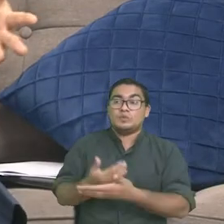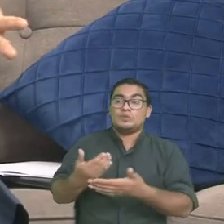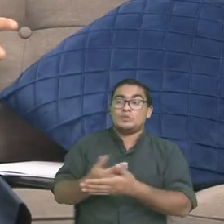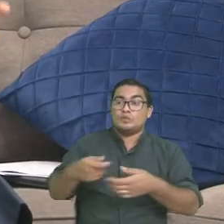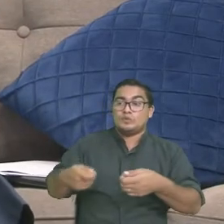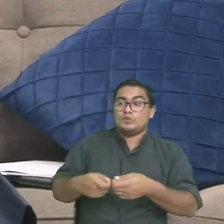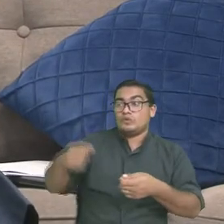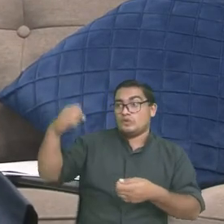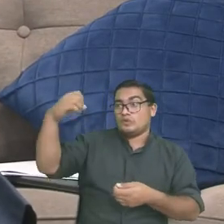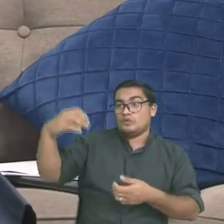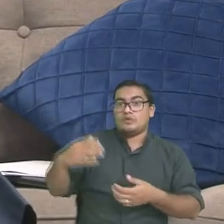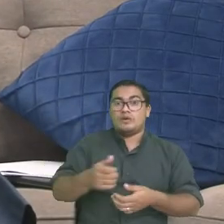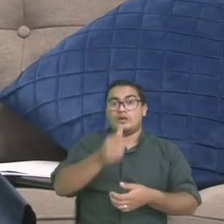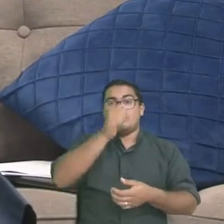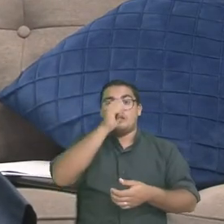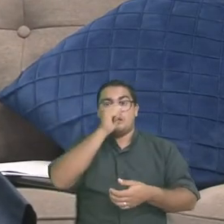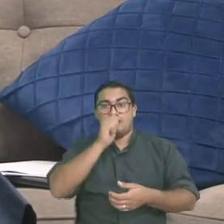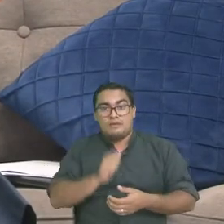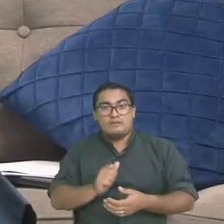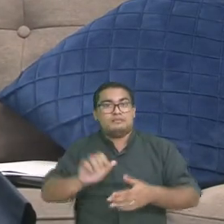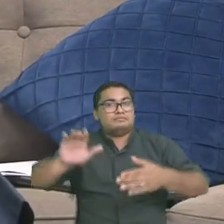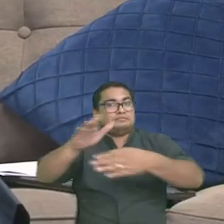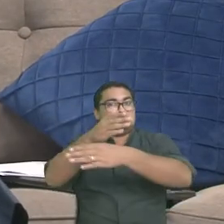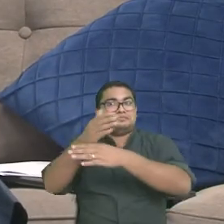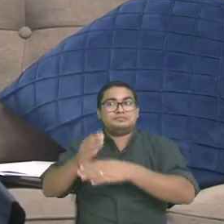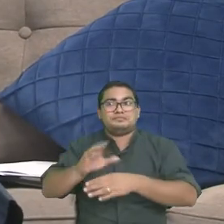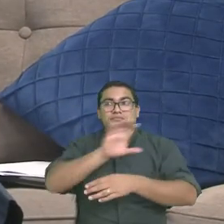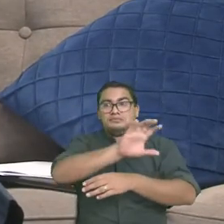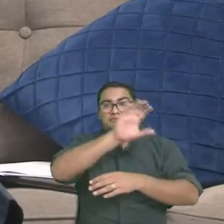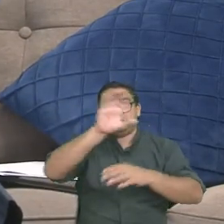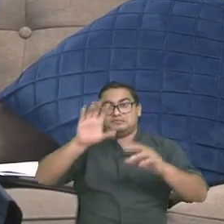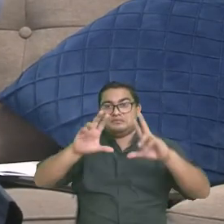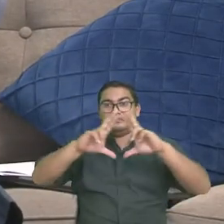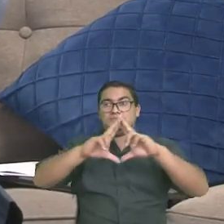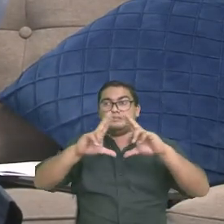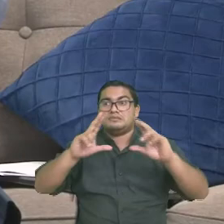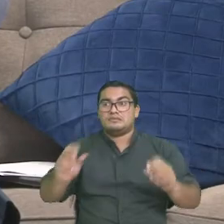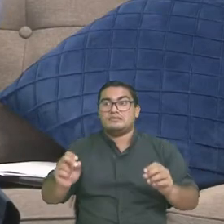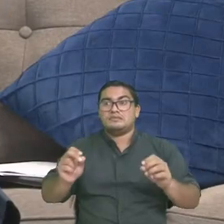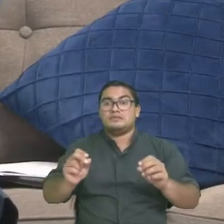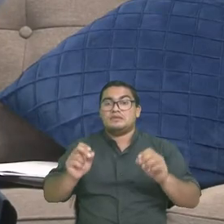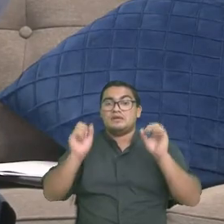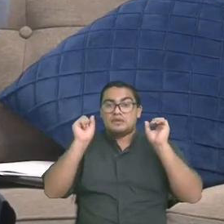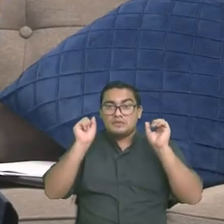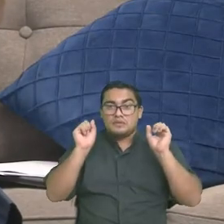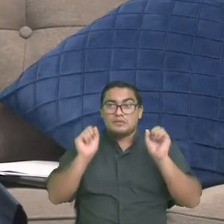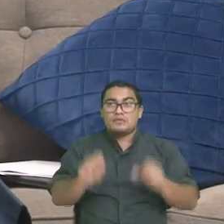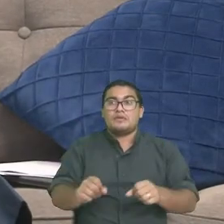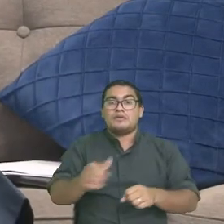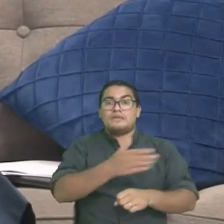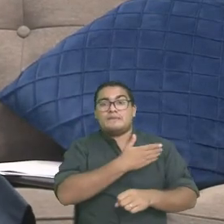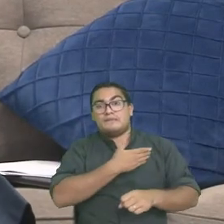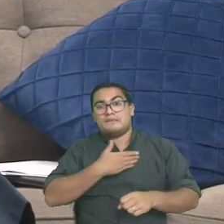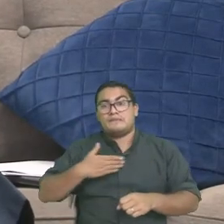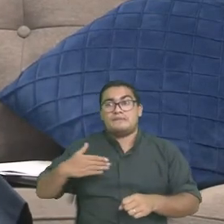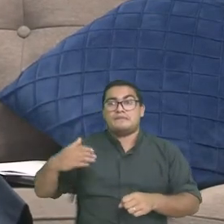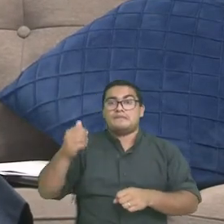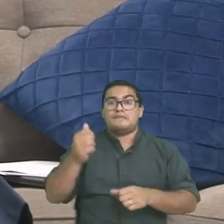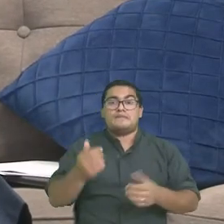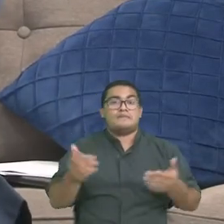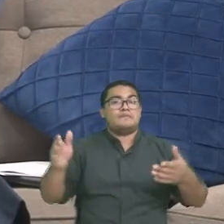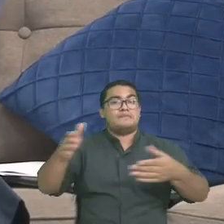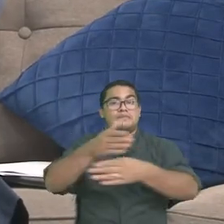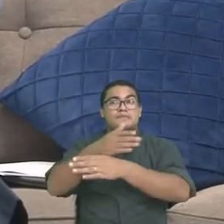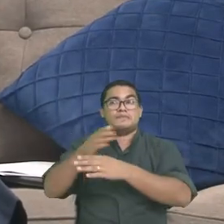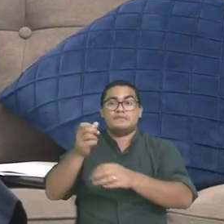agua potable, alcantarillado sanitario a nuestro país. Nos estamos endeudando para garantizar que hayan mejores condiciones para los